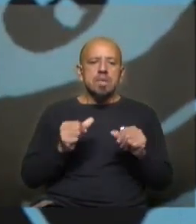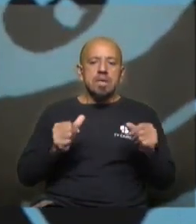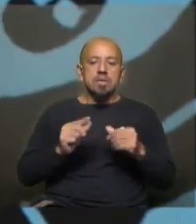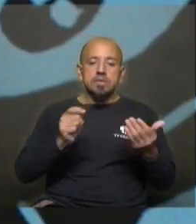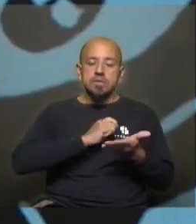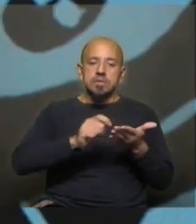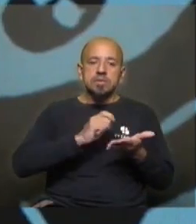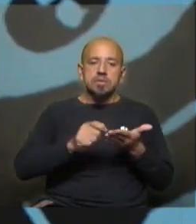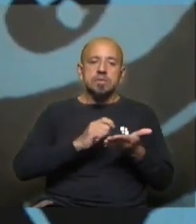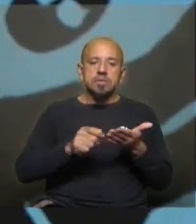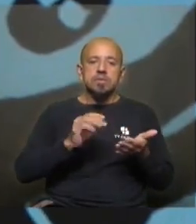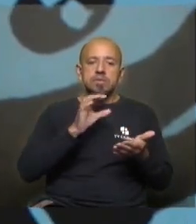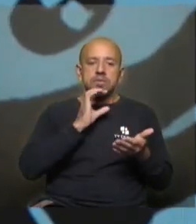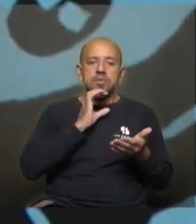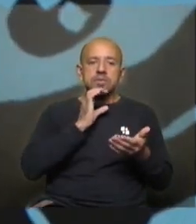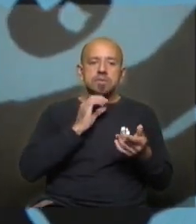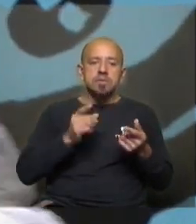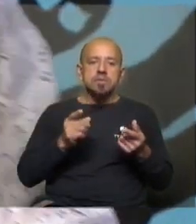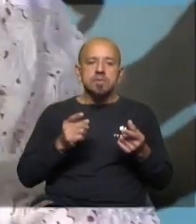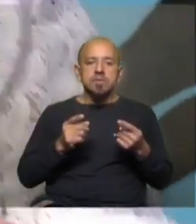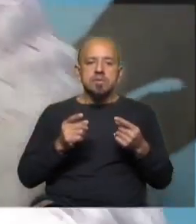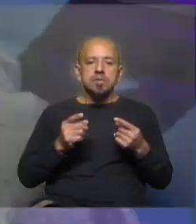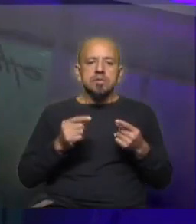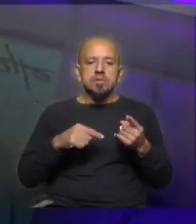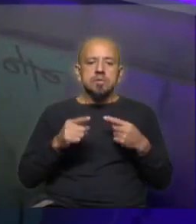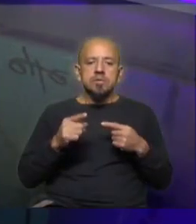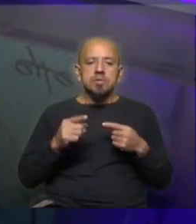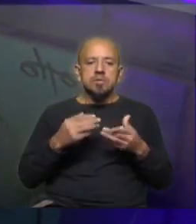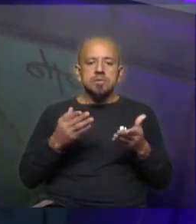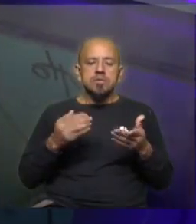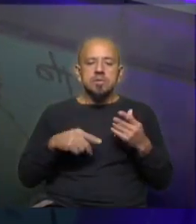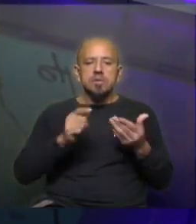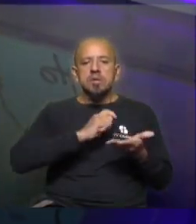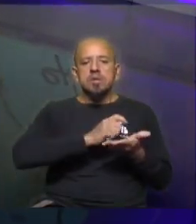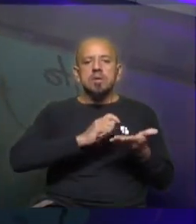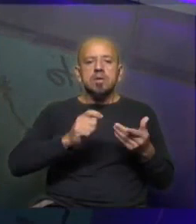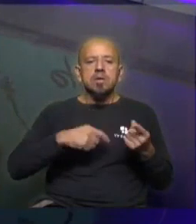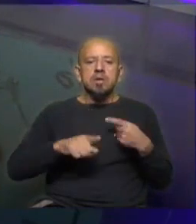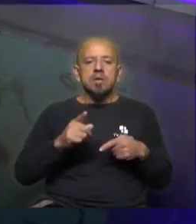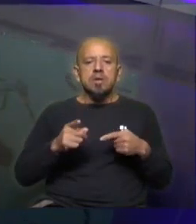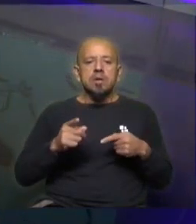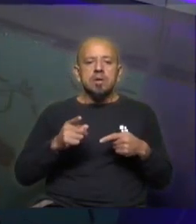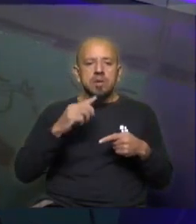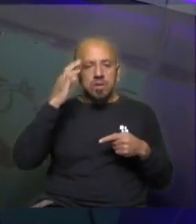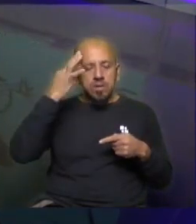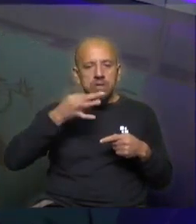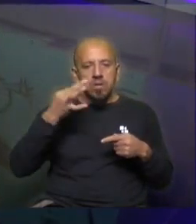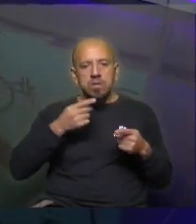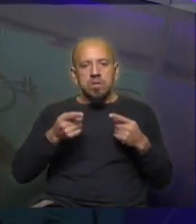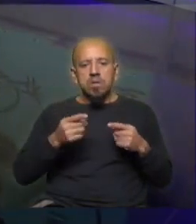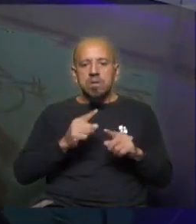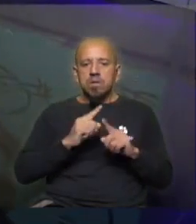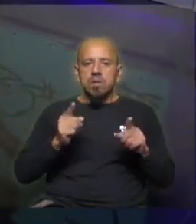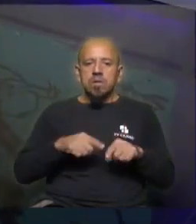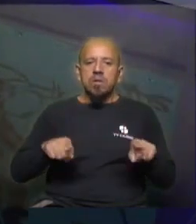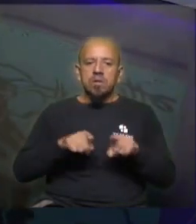de historieta no que después uno ve ahí los globos no sé qué el dibujo esto lo otro pero en realidad no es